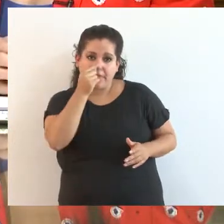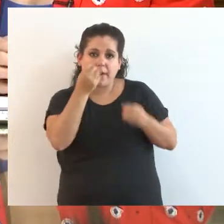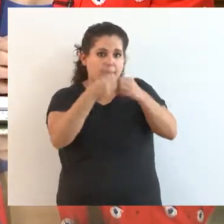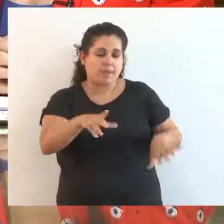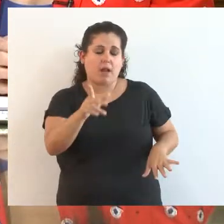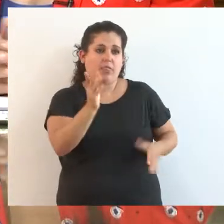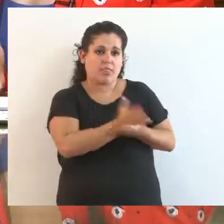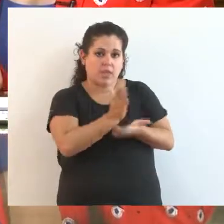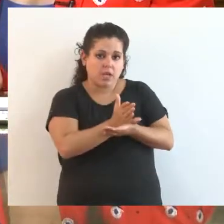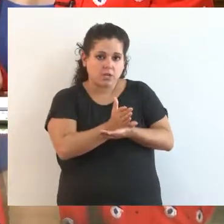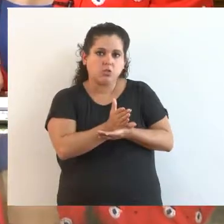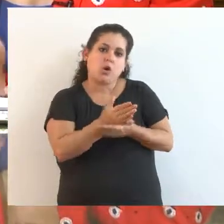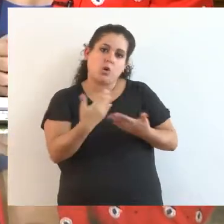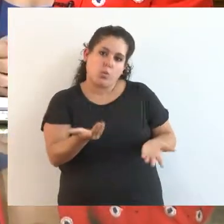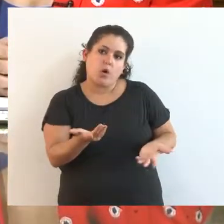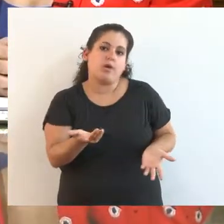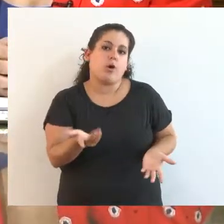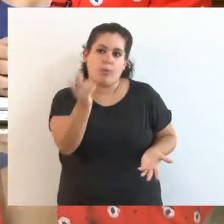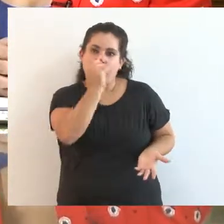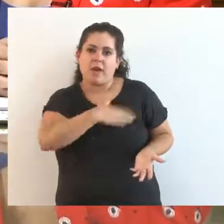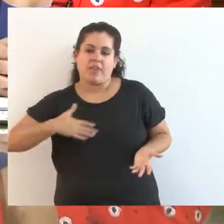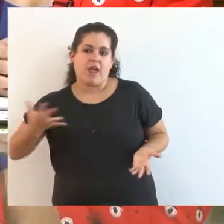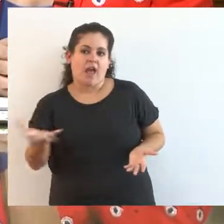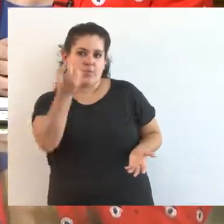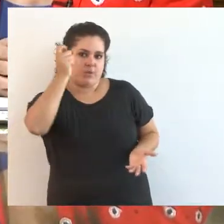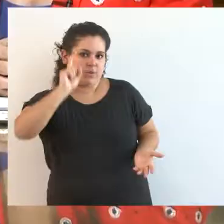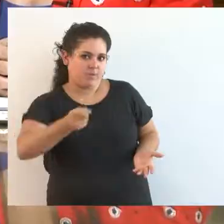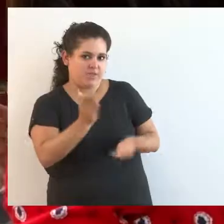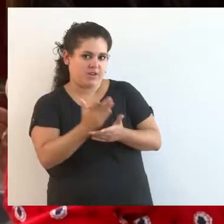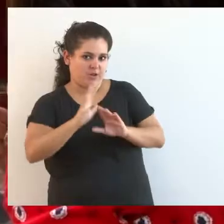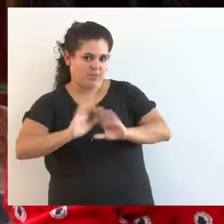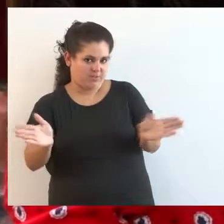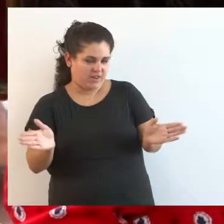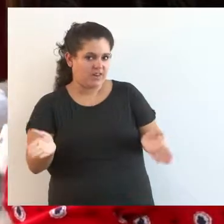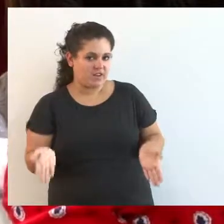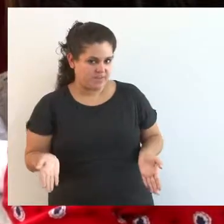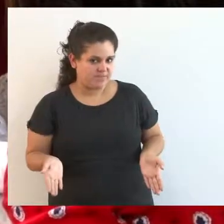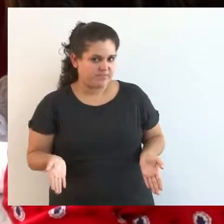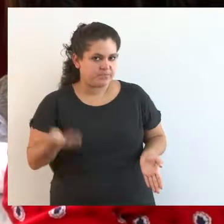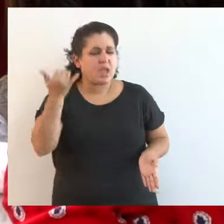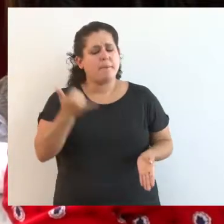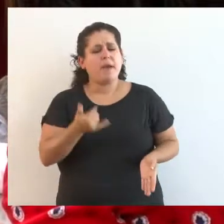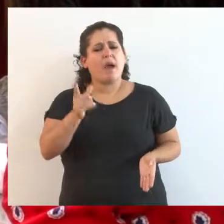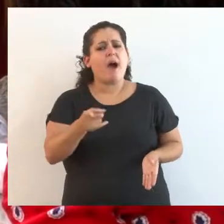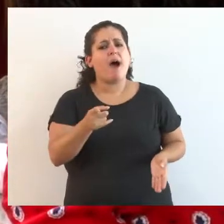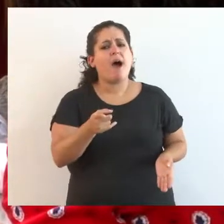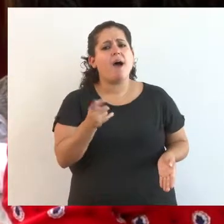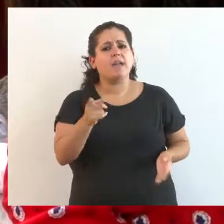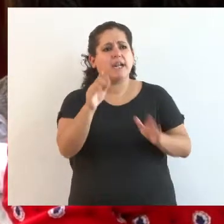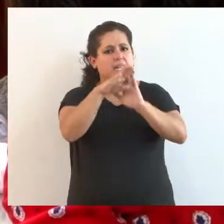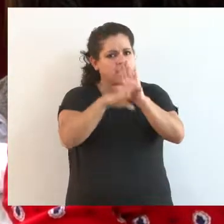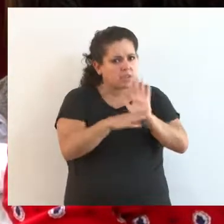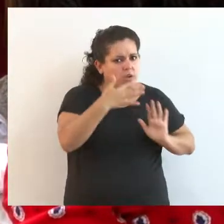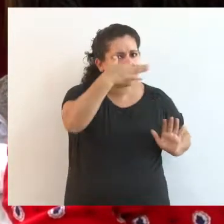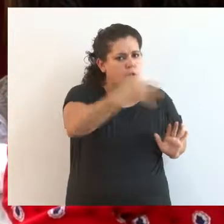si los padres biológicos pierden la patria potestad por ciertos causales, pues los padres adoptivos también deberían hacerlo. Yo he visto en la serie y no